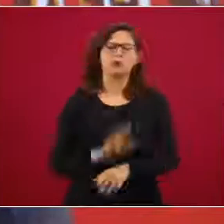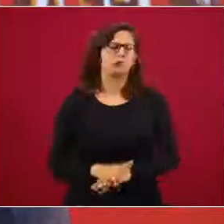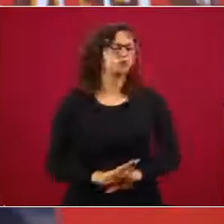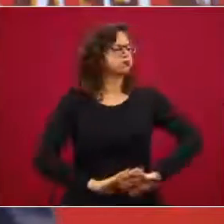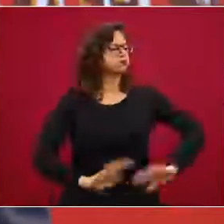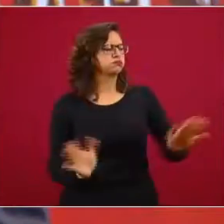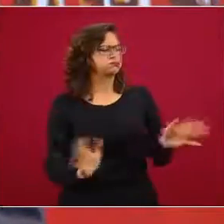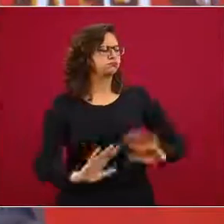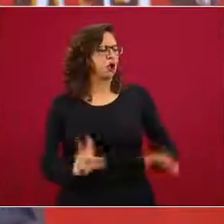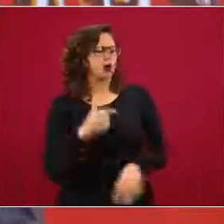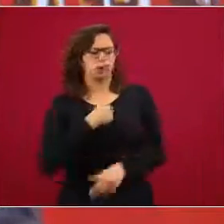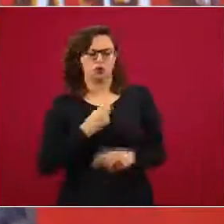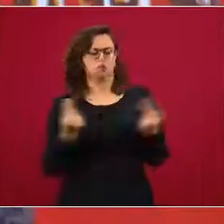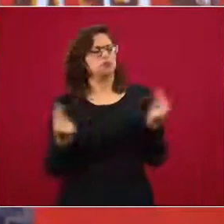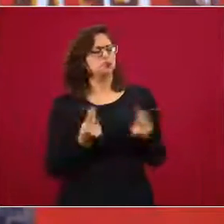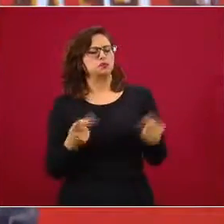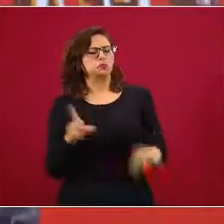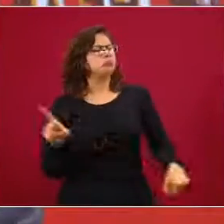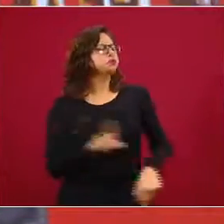Y además